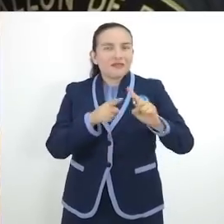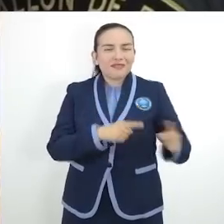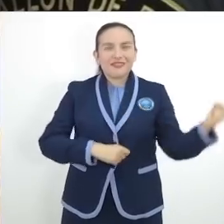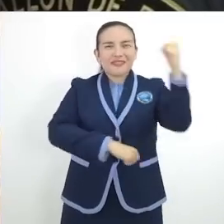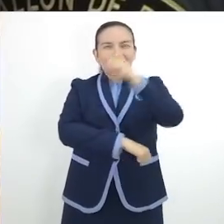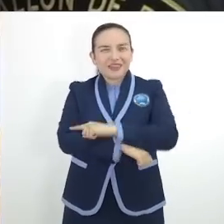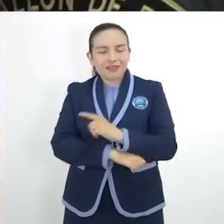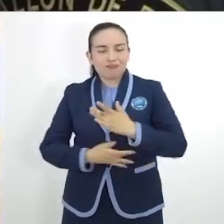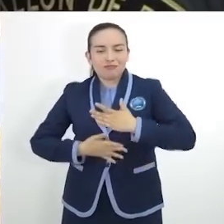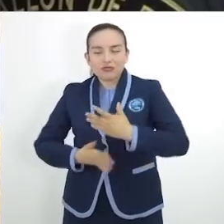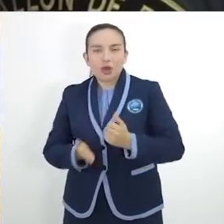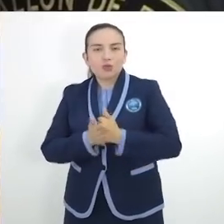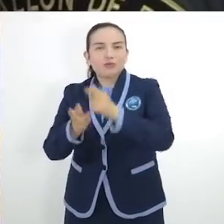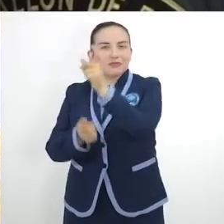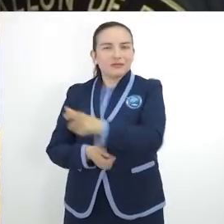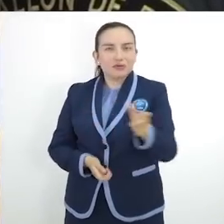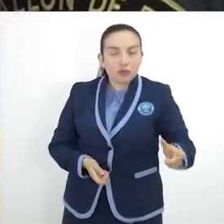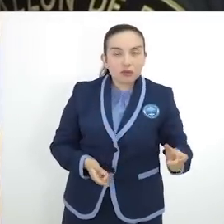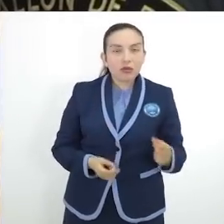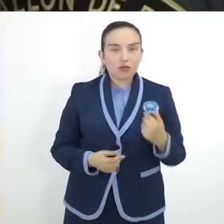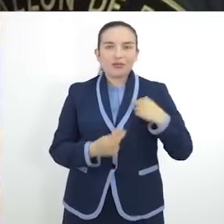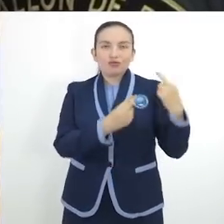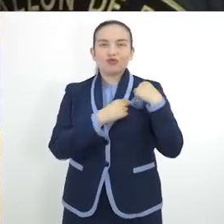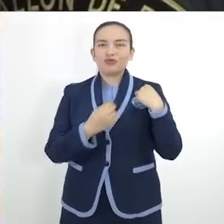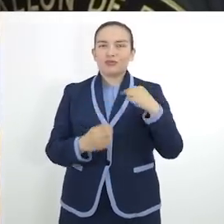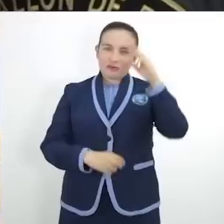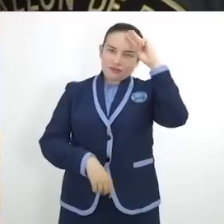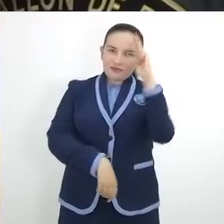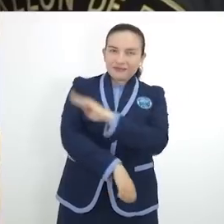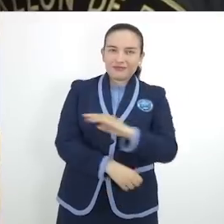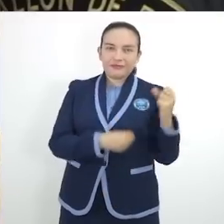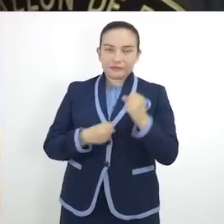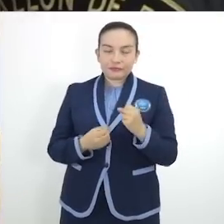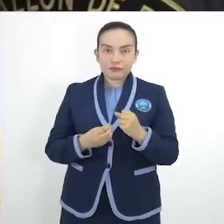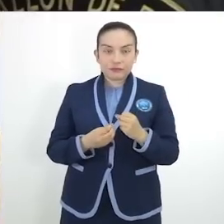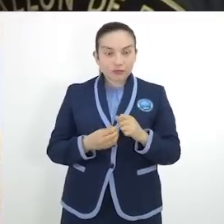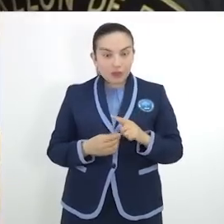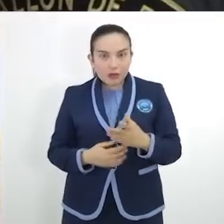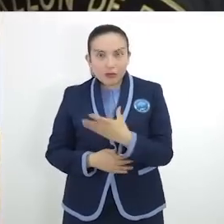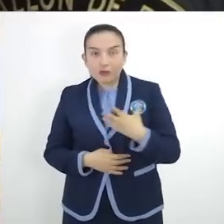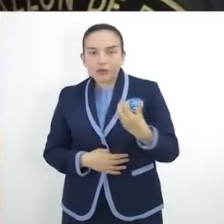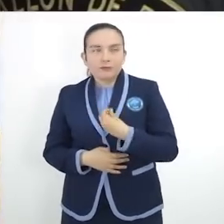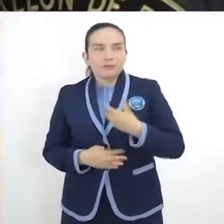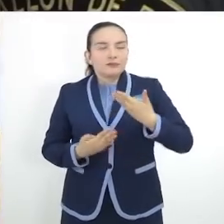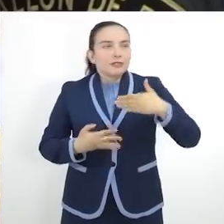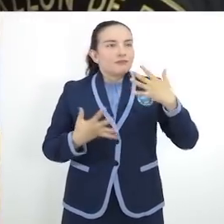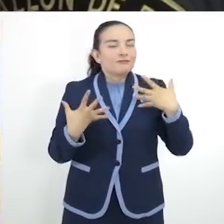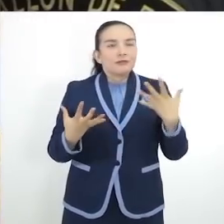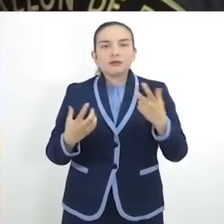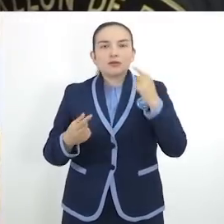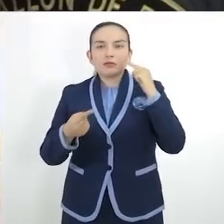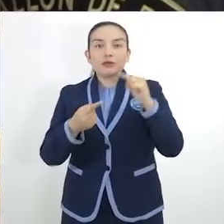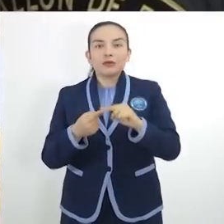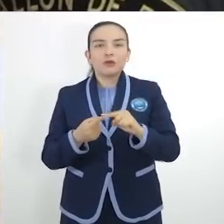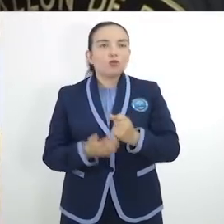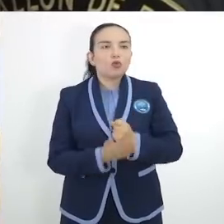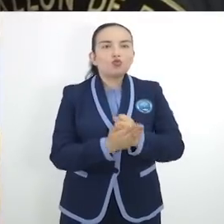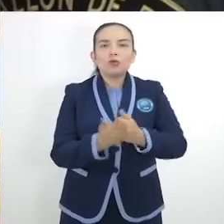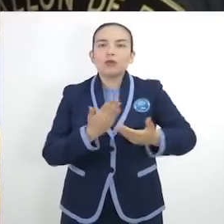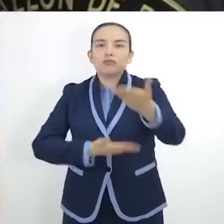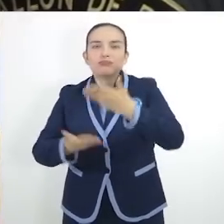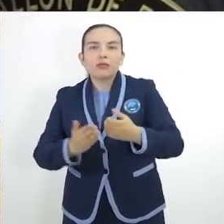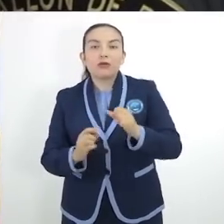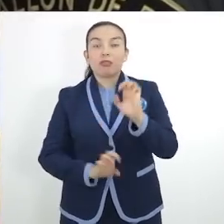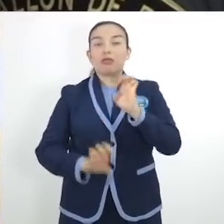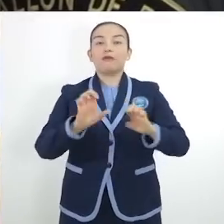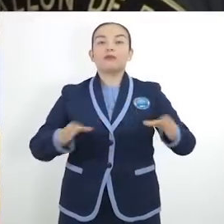las jornadas humanitarias que ha desarrollado la unidad, donde es nuestro mayor interés el ayudar, colaborar y defender